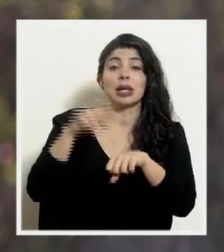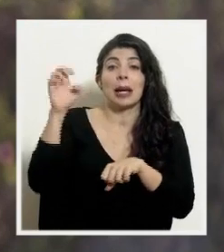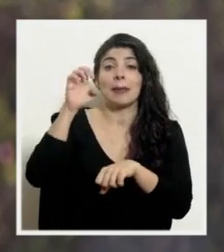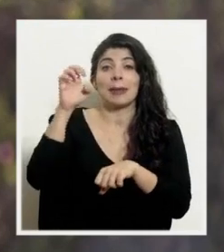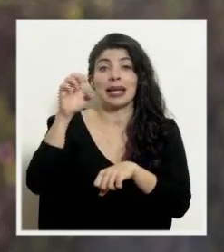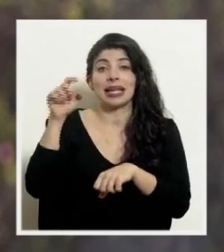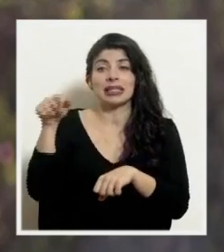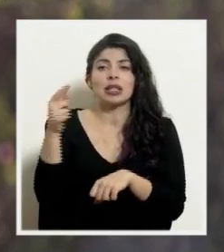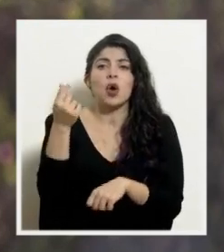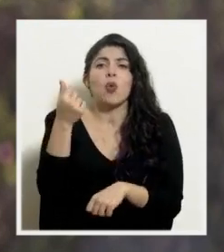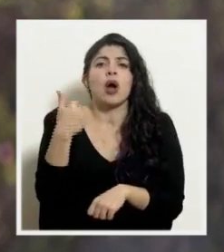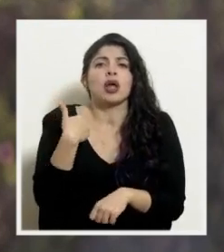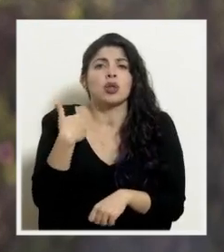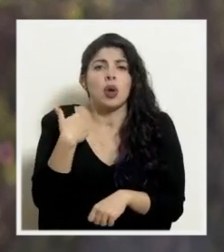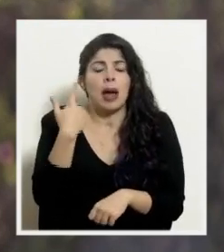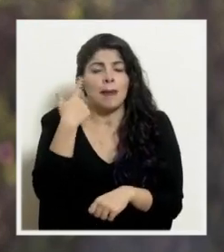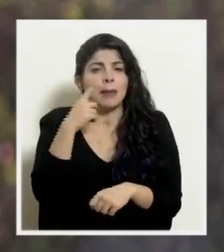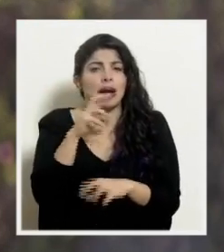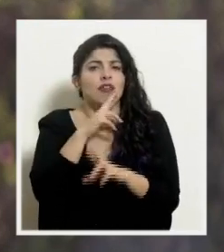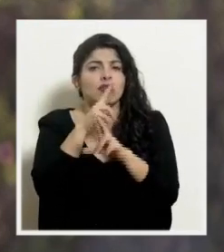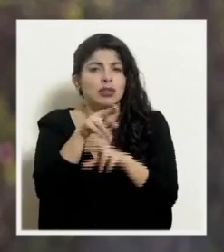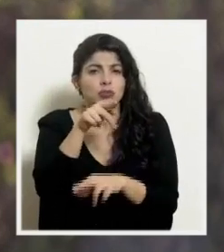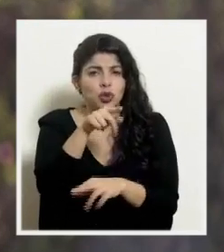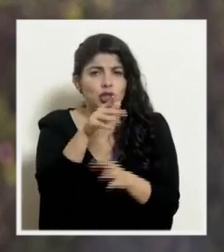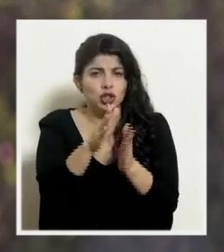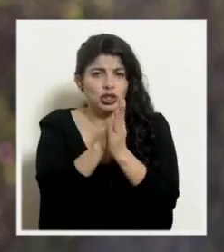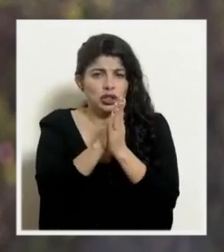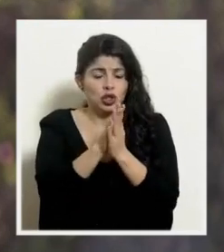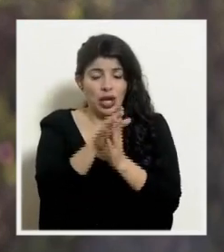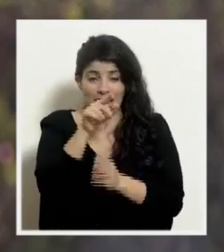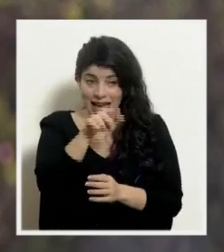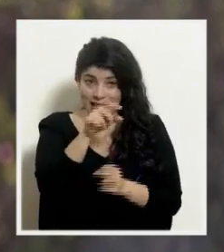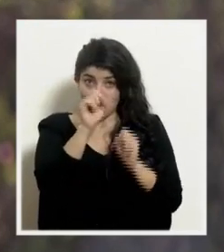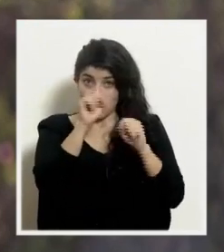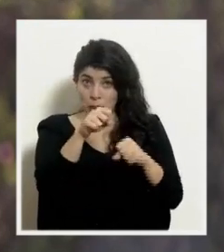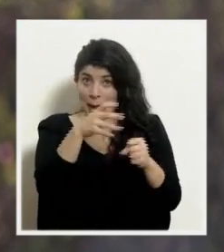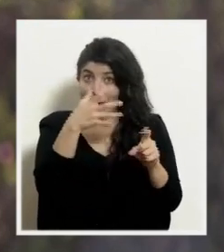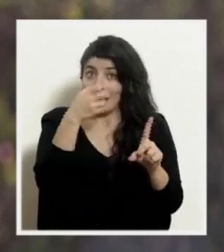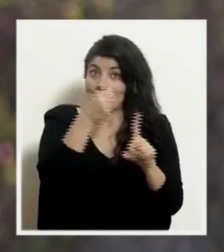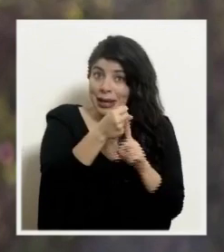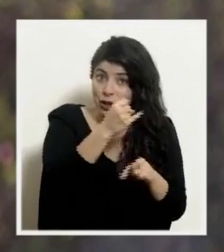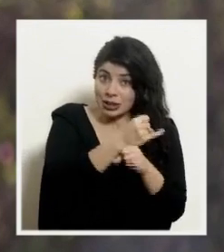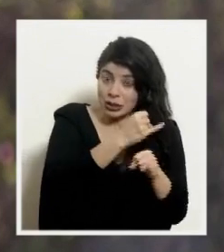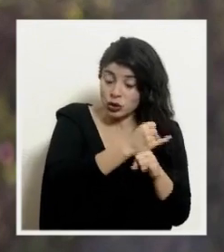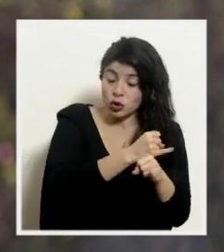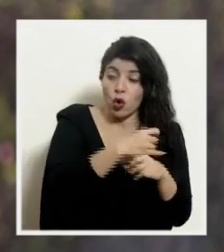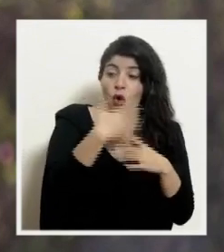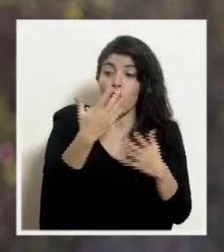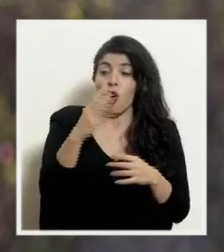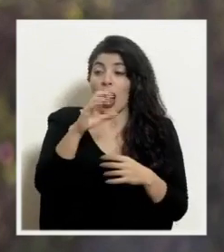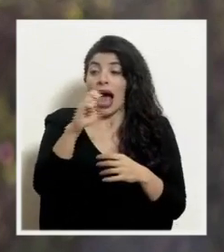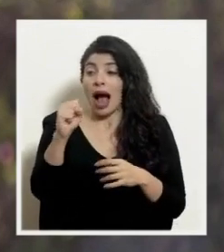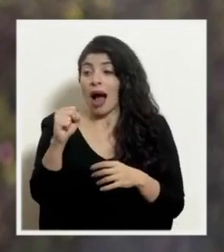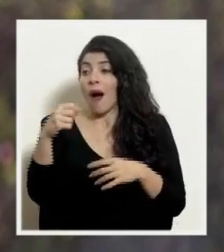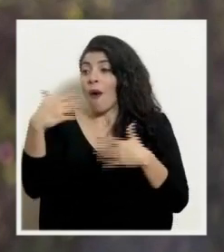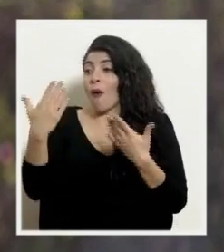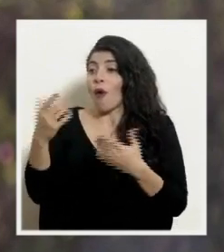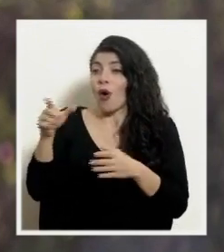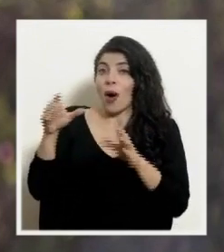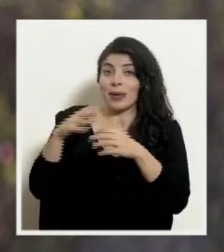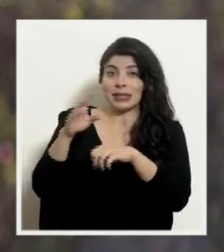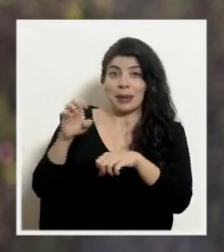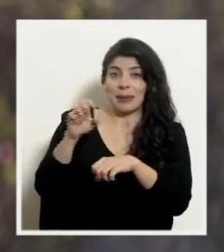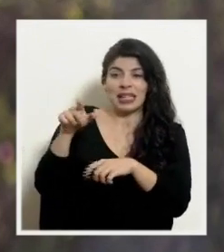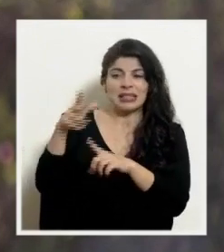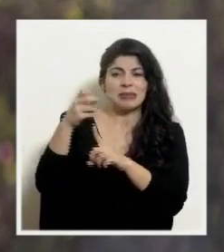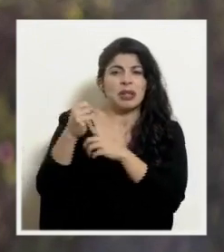sostener esa solicitud que le están haciendo? ¿Qué impacto tendría esto para otras instituciones, además de la Caja o ustedes como Comisión de Emergencias? Y finalmente, si